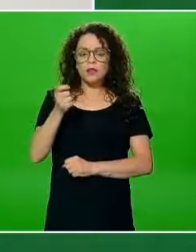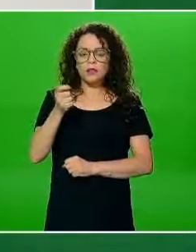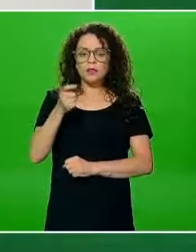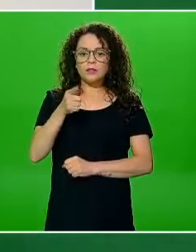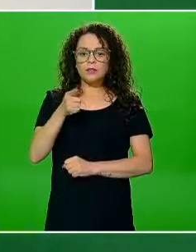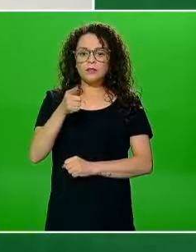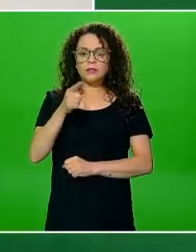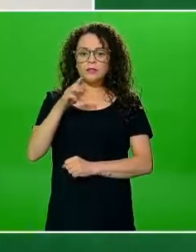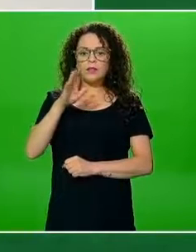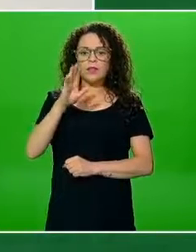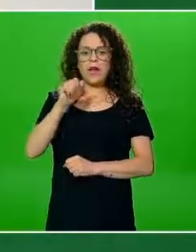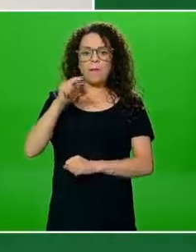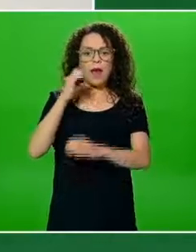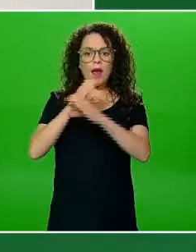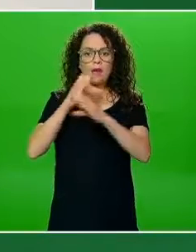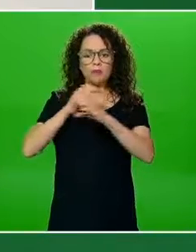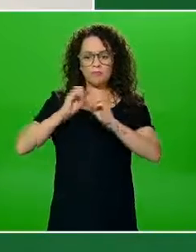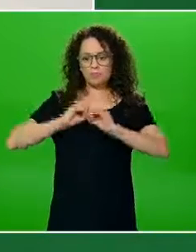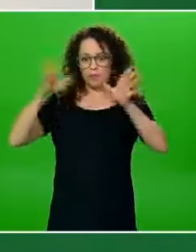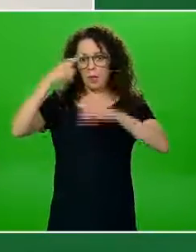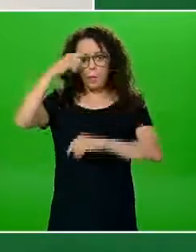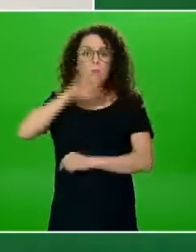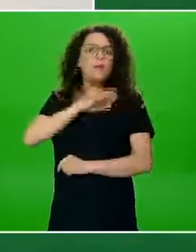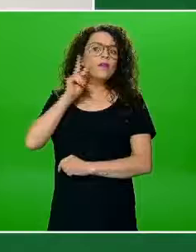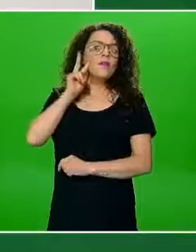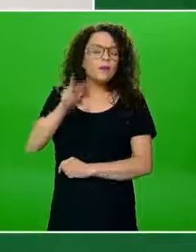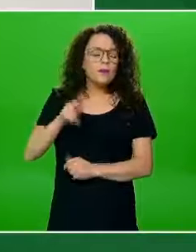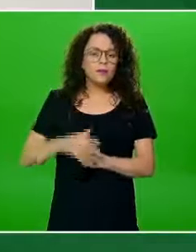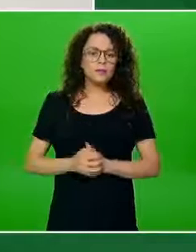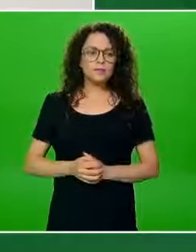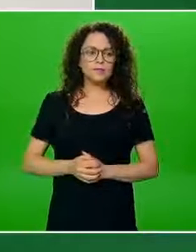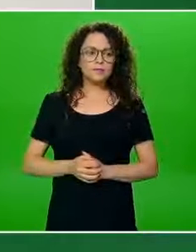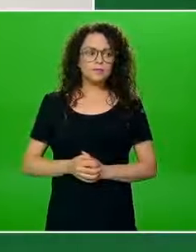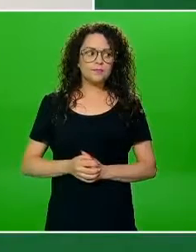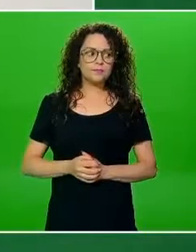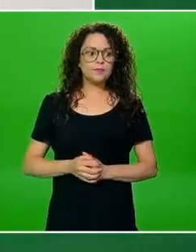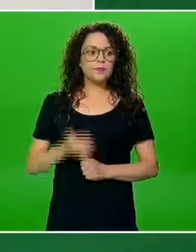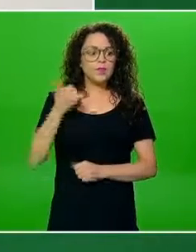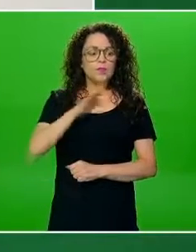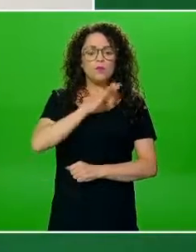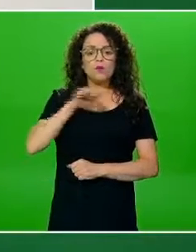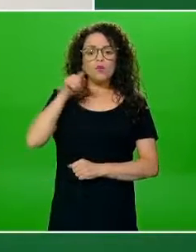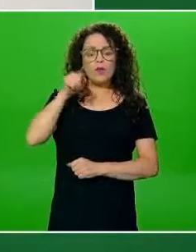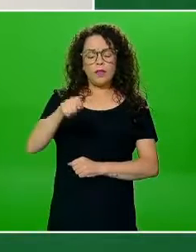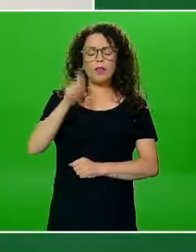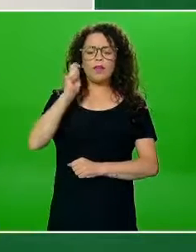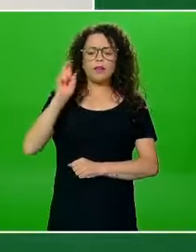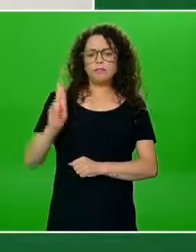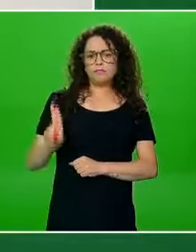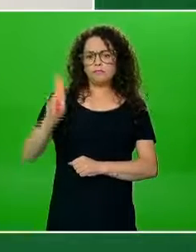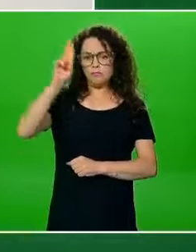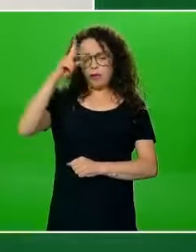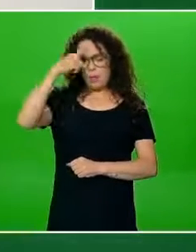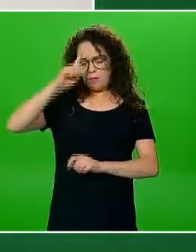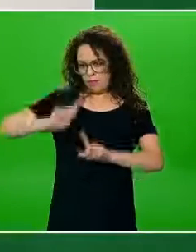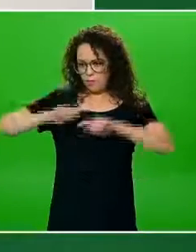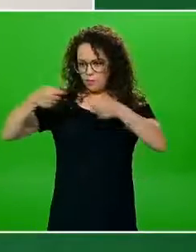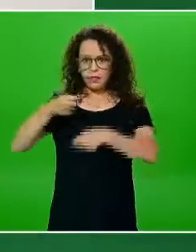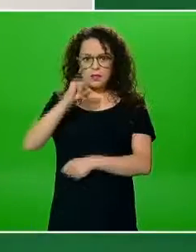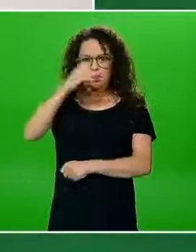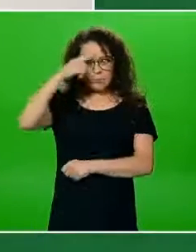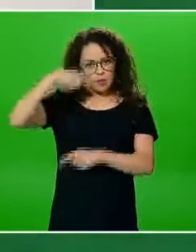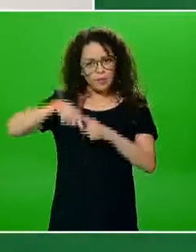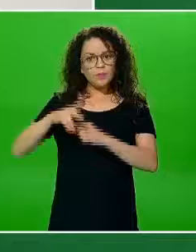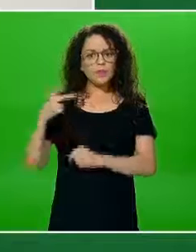hagan para poder identificarlos. Y de igual manera, si pueden ir levantando la mano para ceder la palabra y que